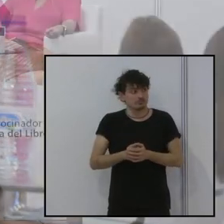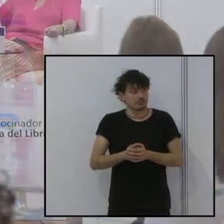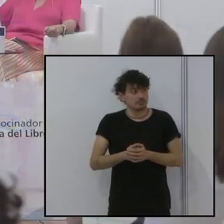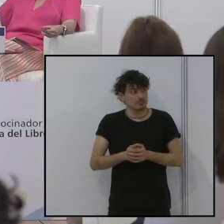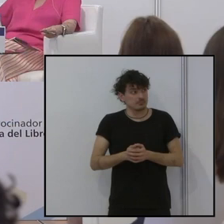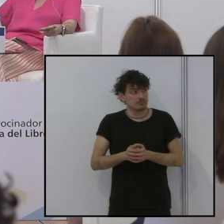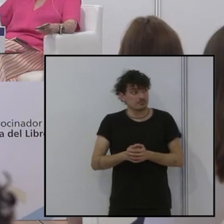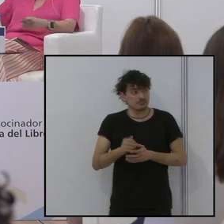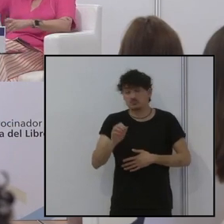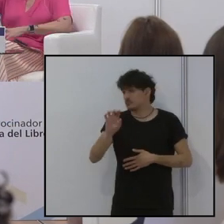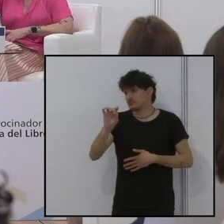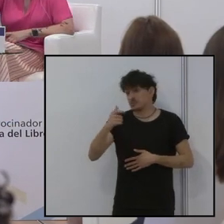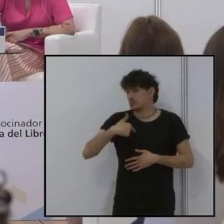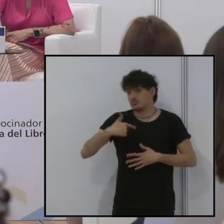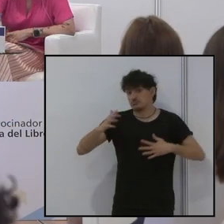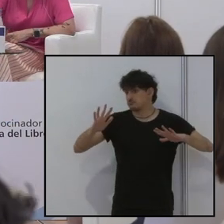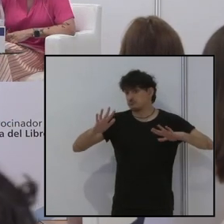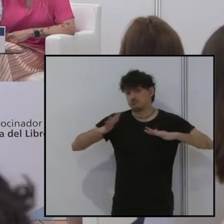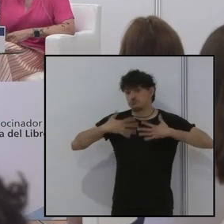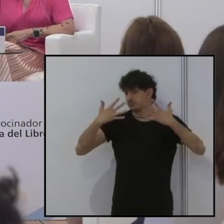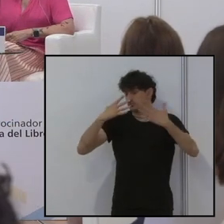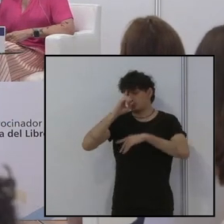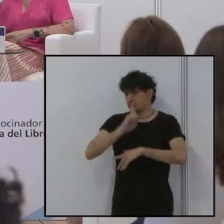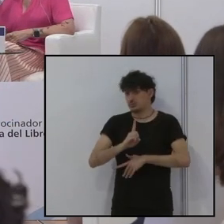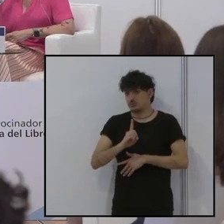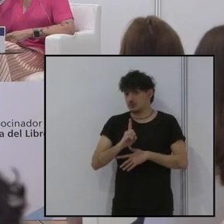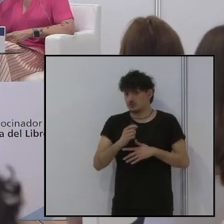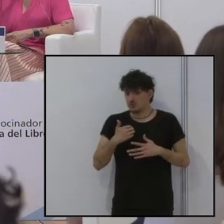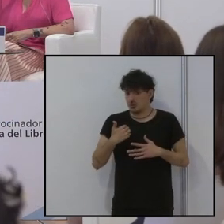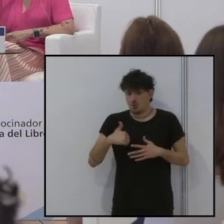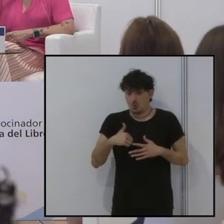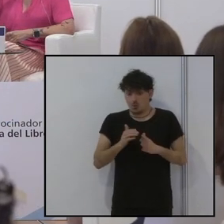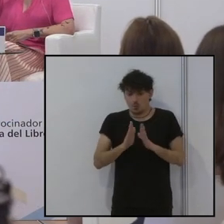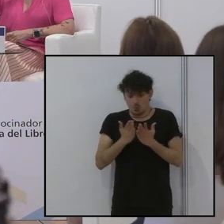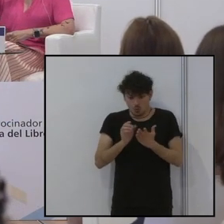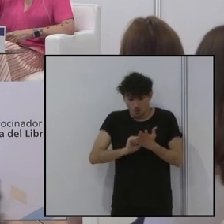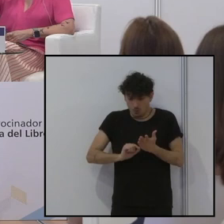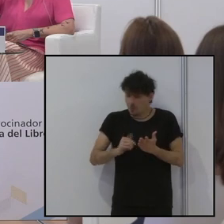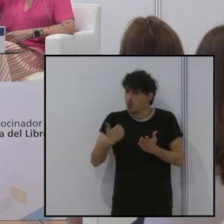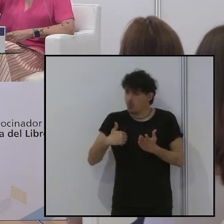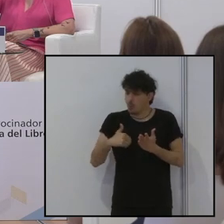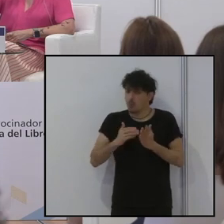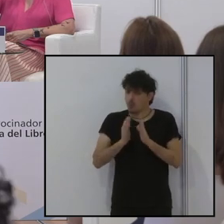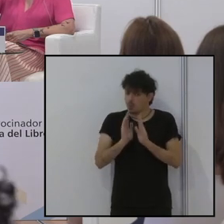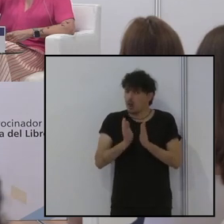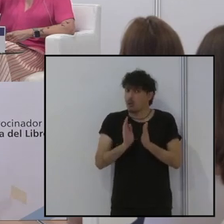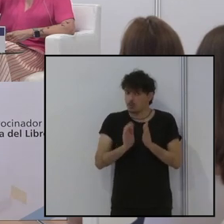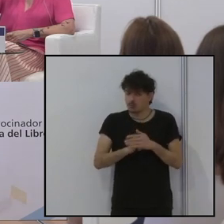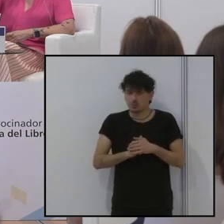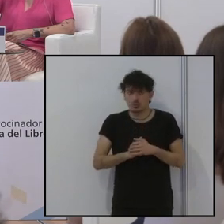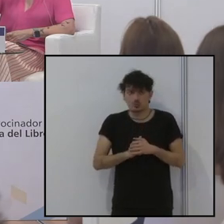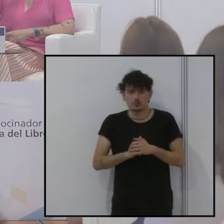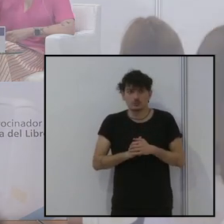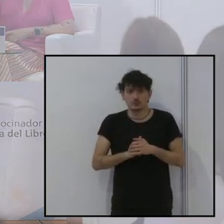Sí, yo me lo encontré de rebote, o sea, no sabía que podría ser todo lo terapéutico que ha sido, pero porque no había vuelto de forma